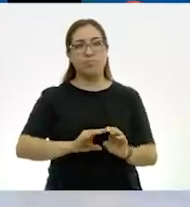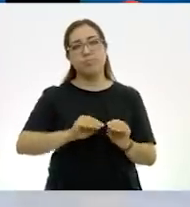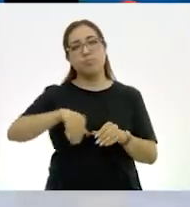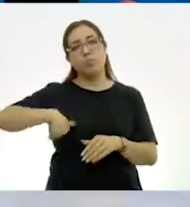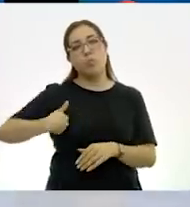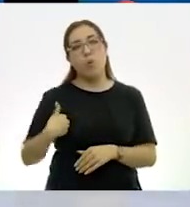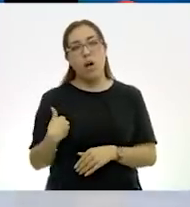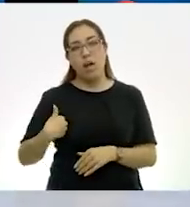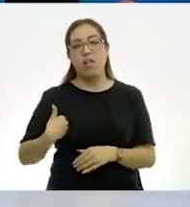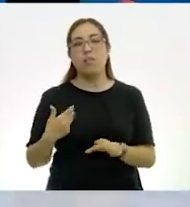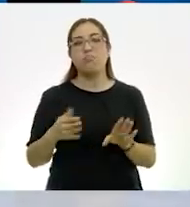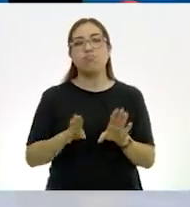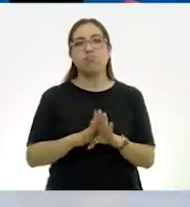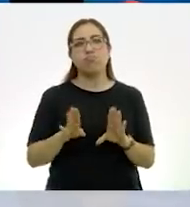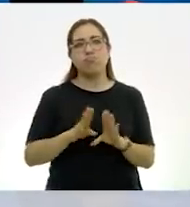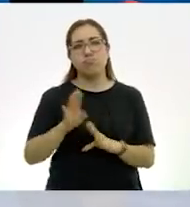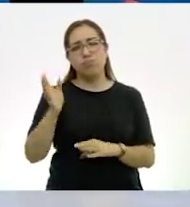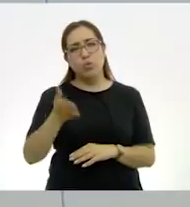muy bien.